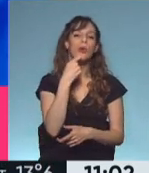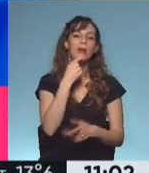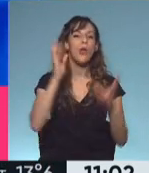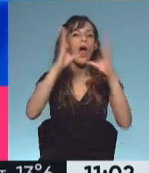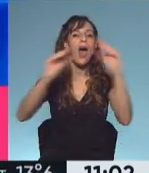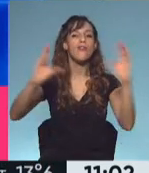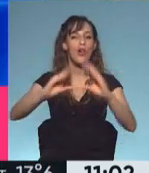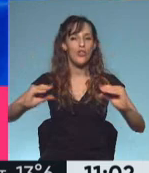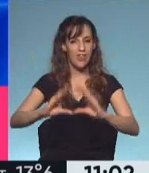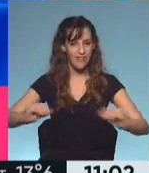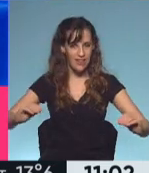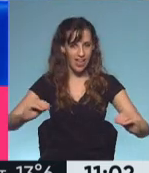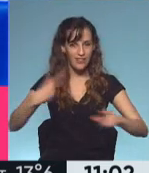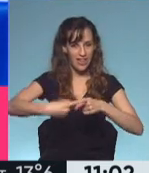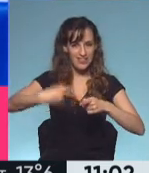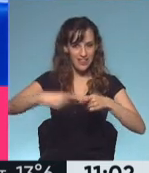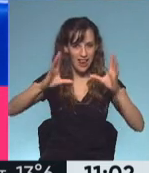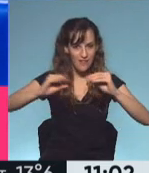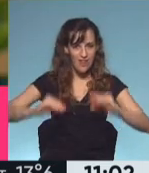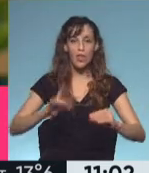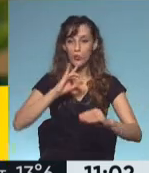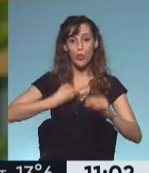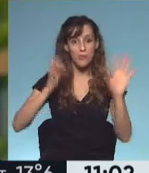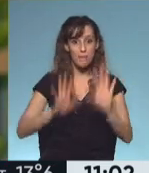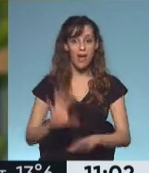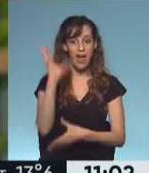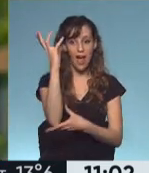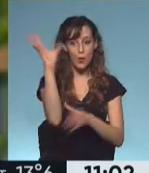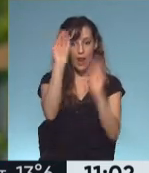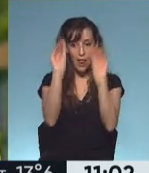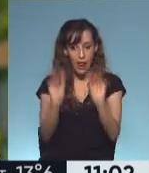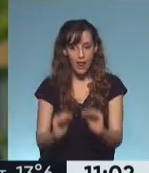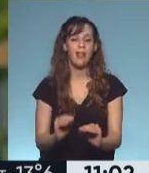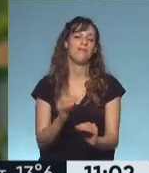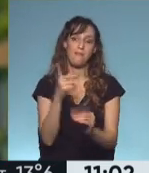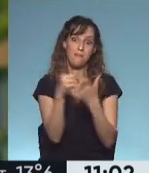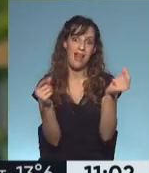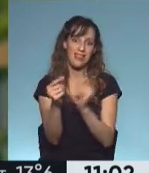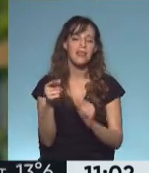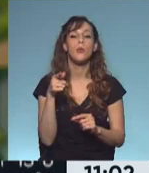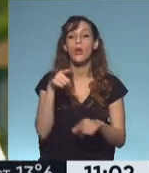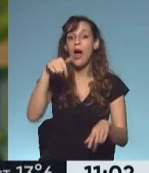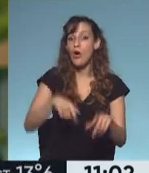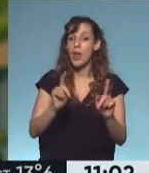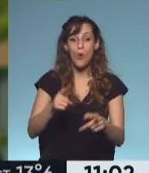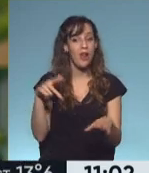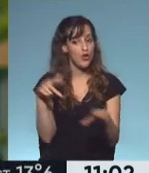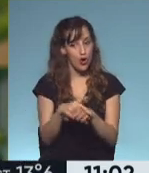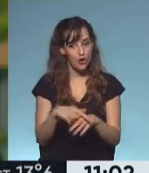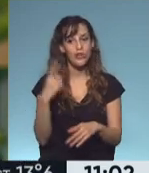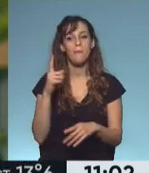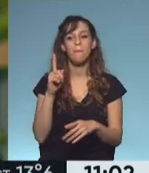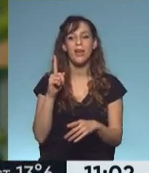sustrato? De... Vamos a dejarlo para dentro un ratito, porque nos tenemos que ir a una pausa, pero en instantes vamos a preparar todo lo que es la base, que es